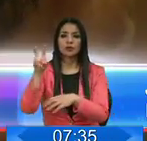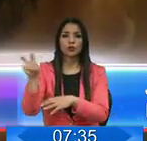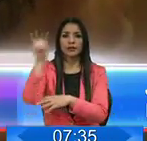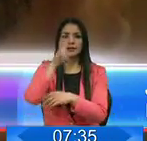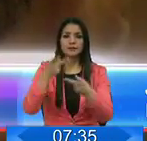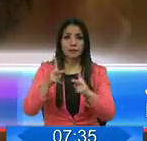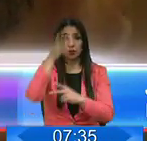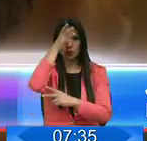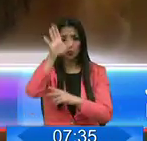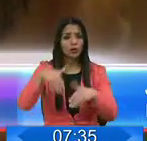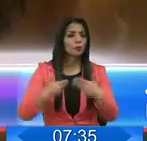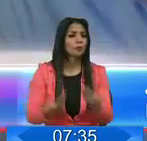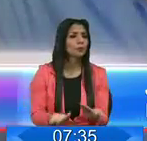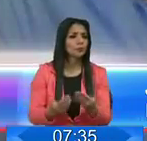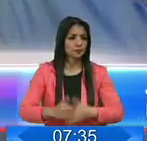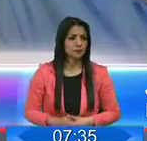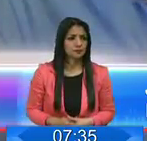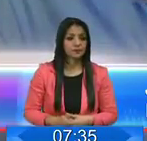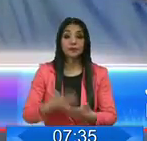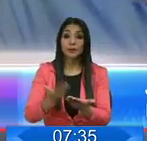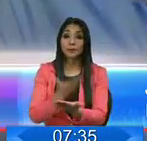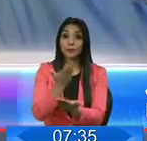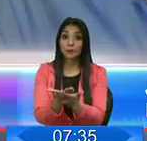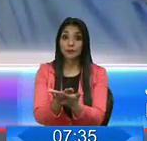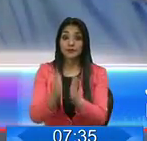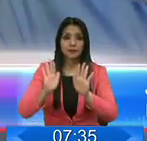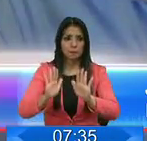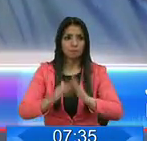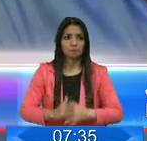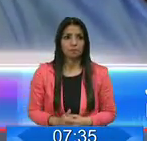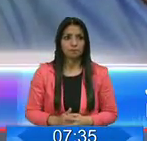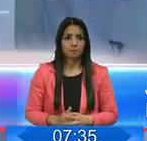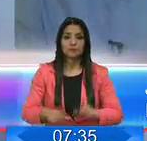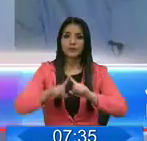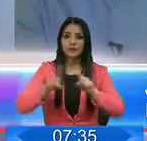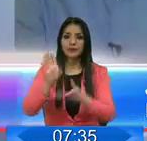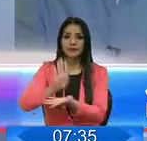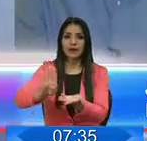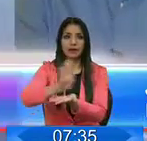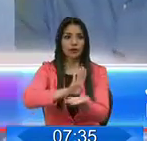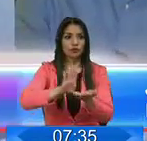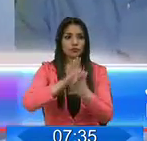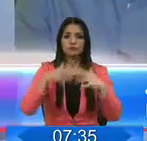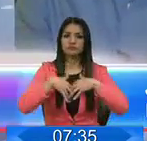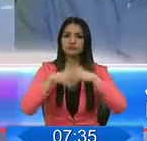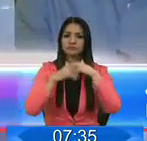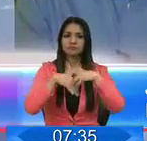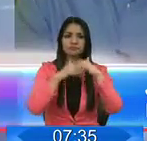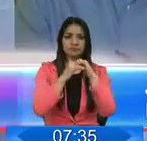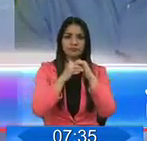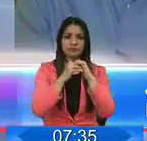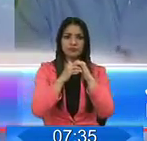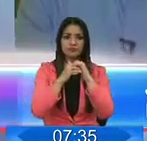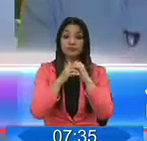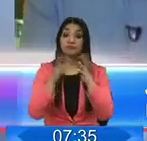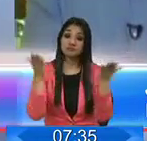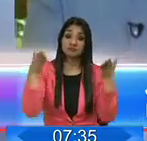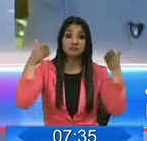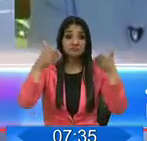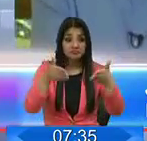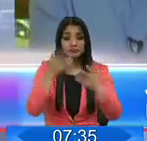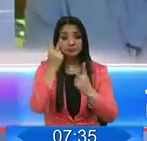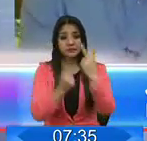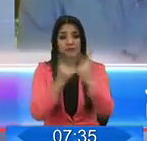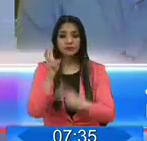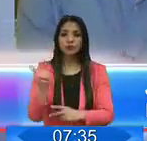culturales. ¿Cómo lo van a hacer? Proponemos que los diferentes barrios se activen como destinos turísticos en